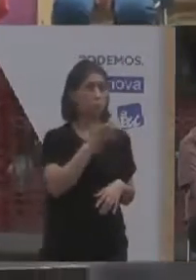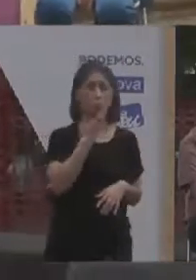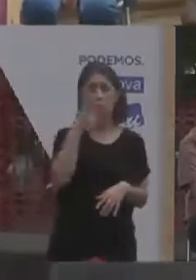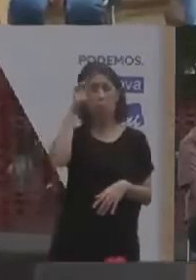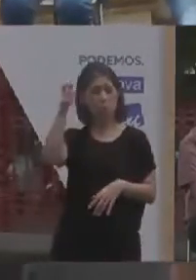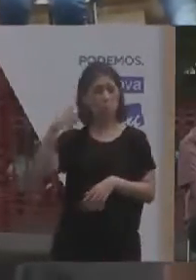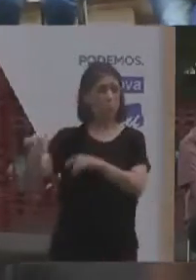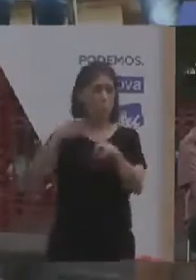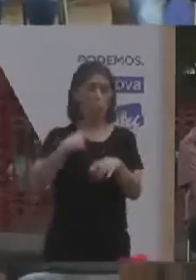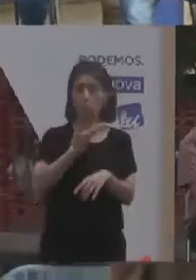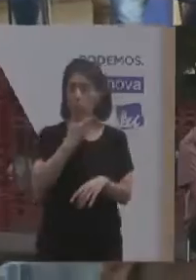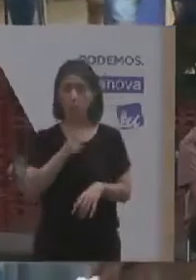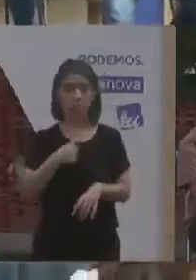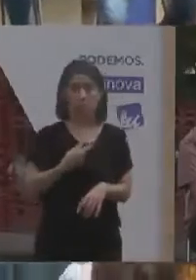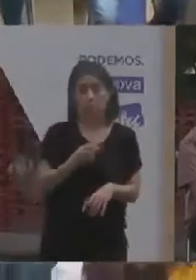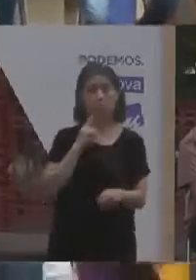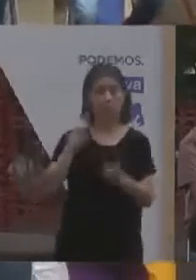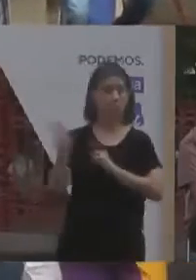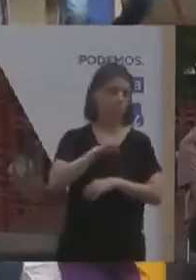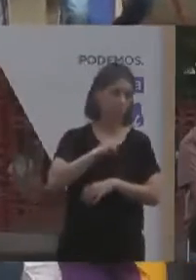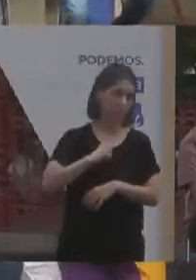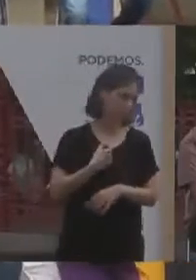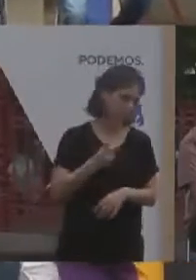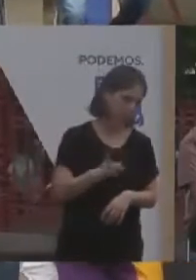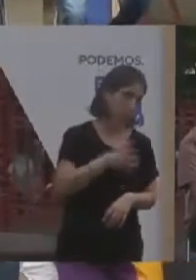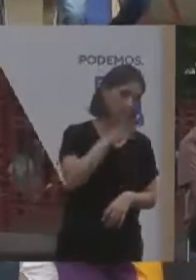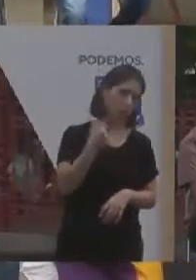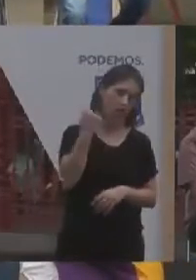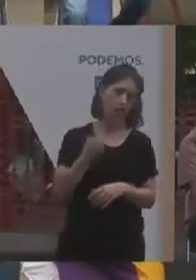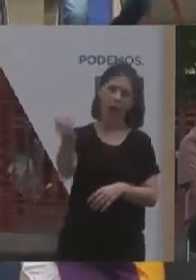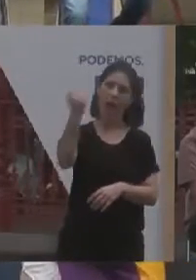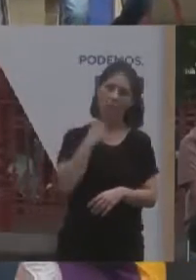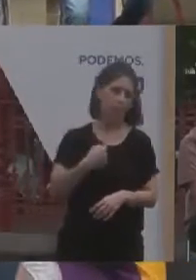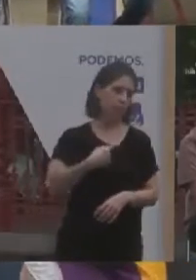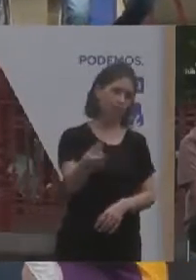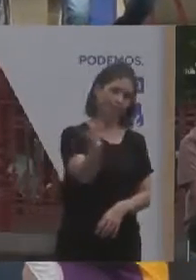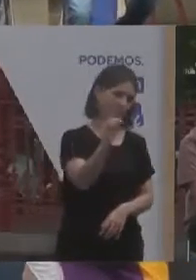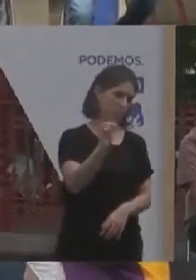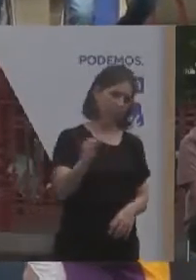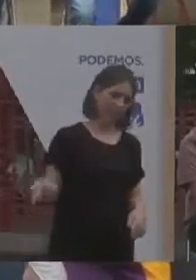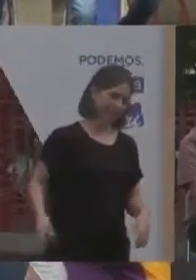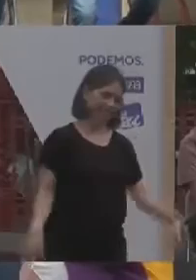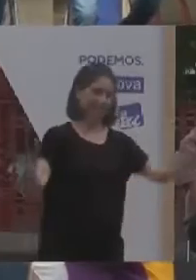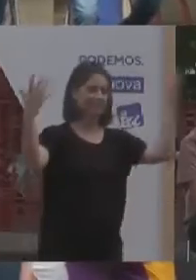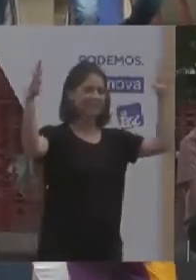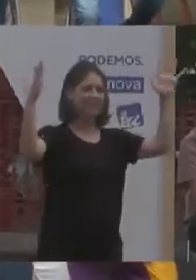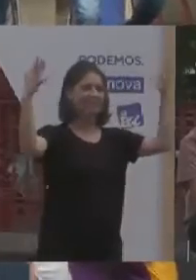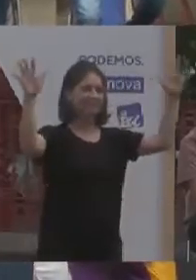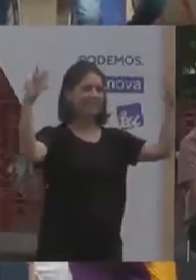o rural. Eu personalmente non lle vou contestar ao señor Feijóo porque non me gusta abusar en canto a eso.